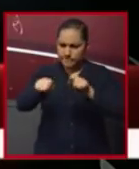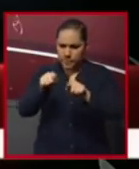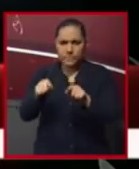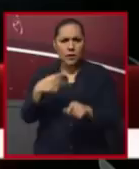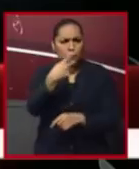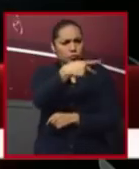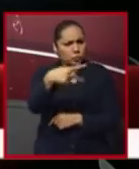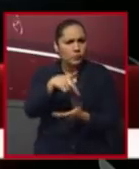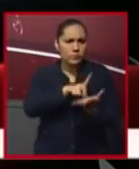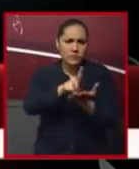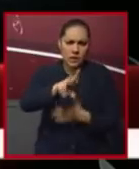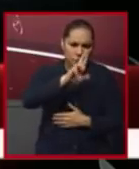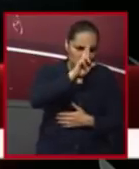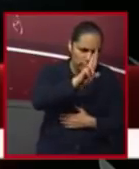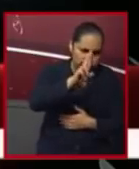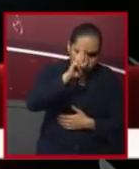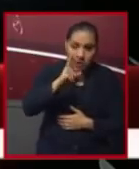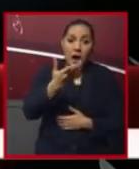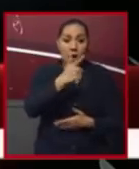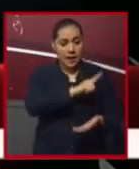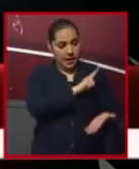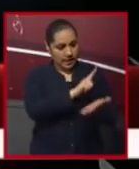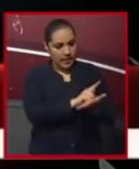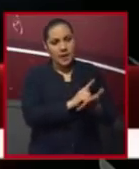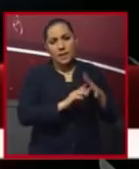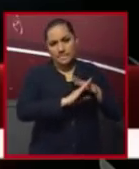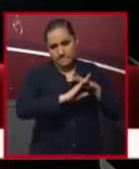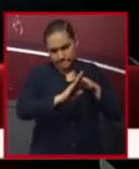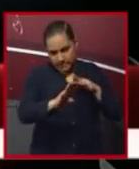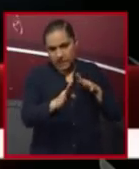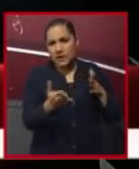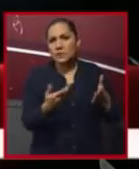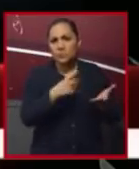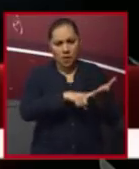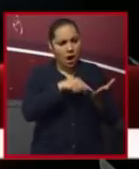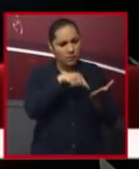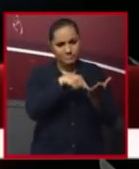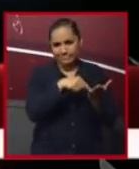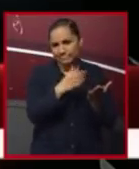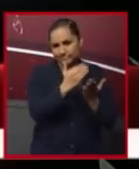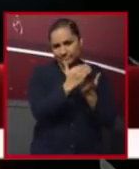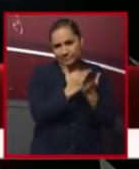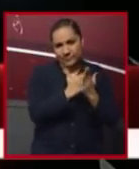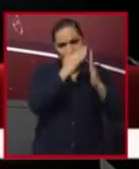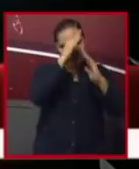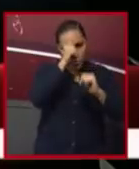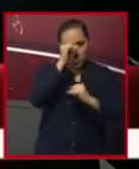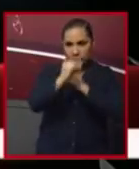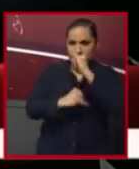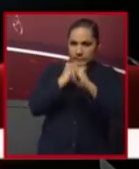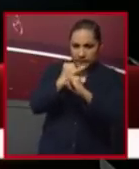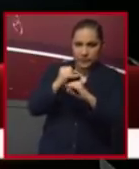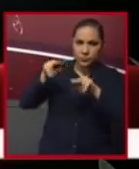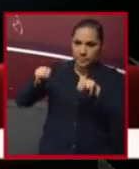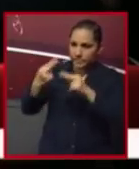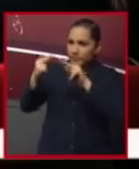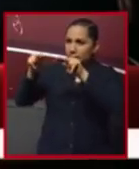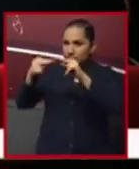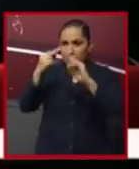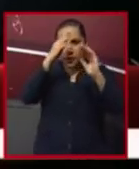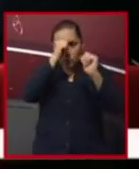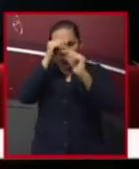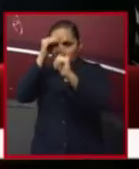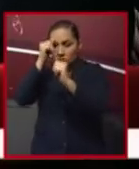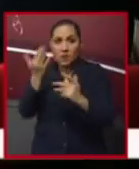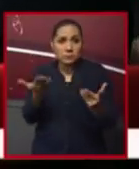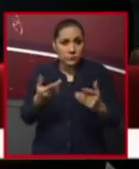estar en los tratados internacionales que hemos suscrito, no podemos nosotros tratar de